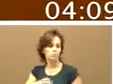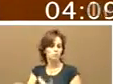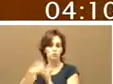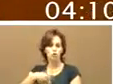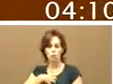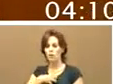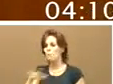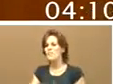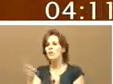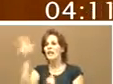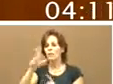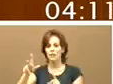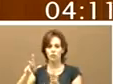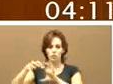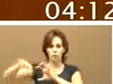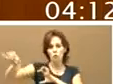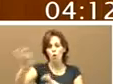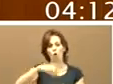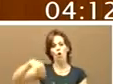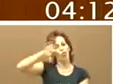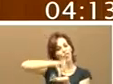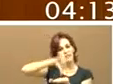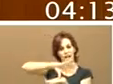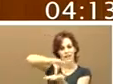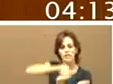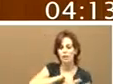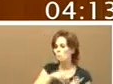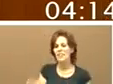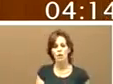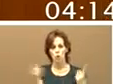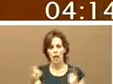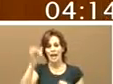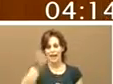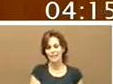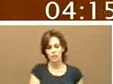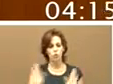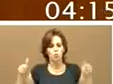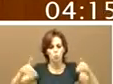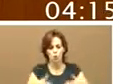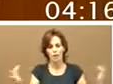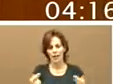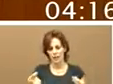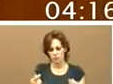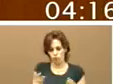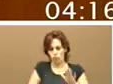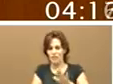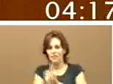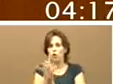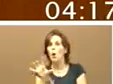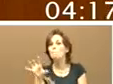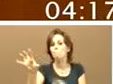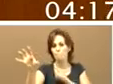centralistas. Aquí cabe contribuir a la construcción de un país dentro de una Europa en la que el